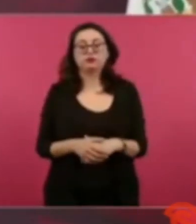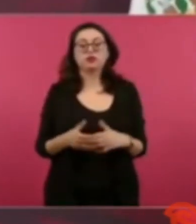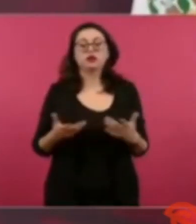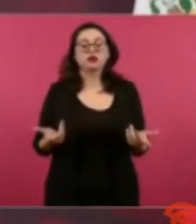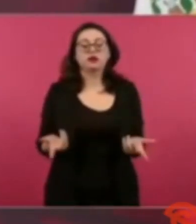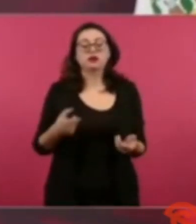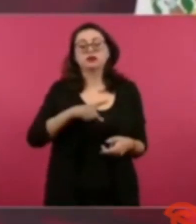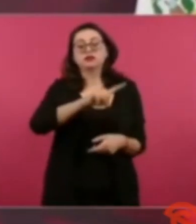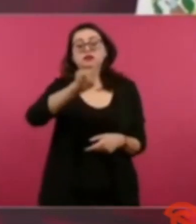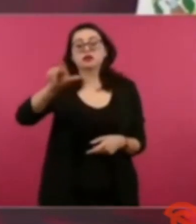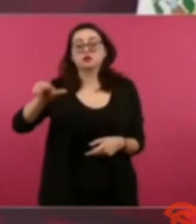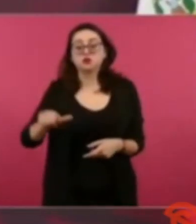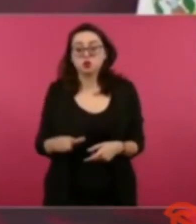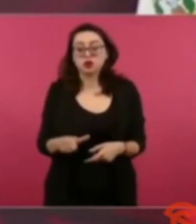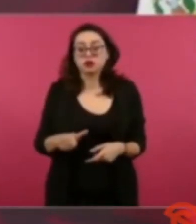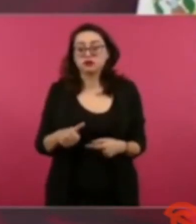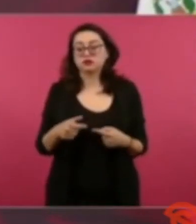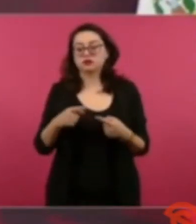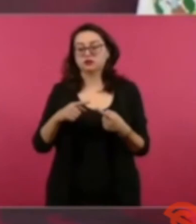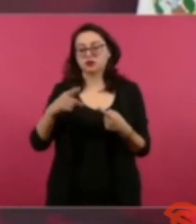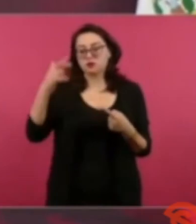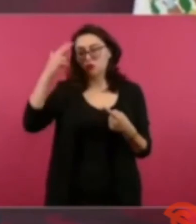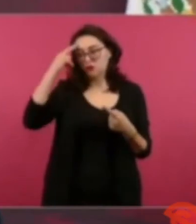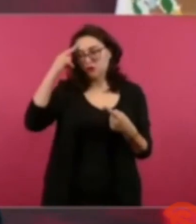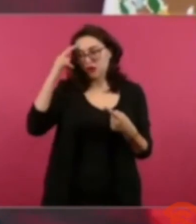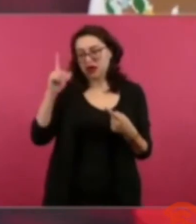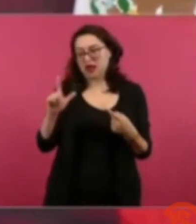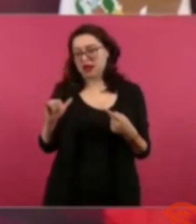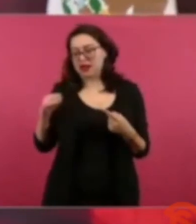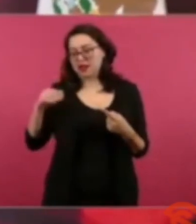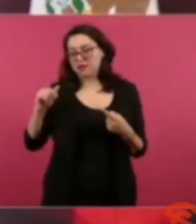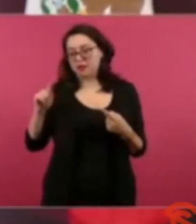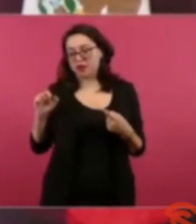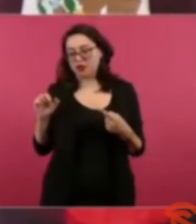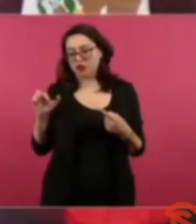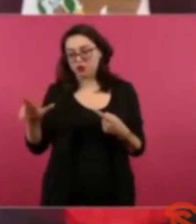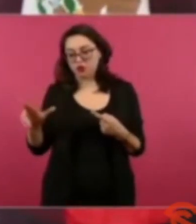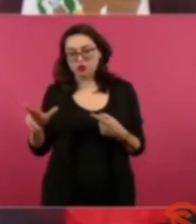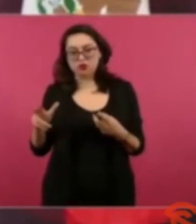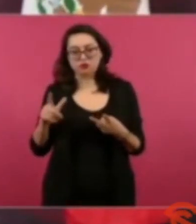les compran todas las acciones. Es el primer FOAPROA.